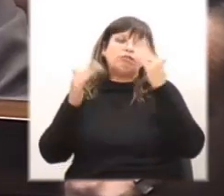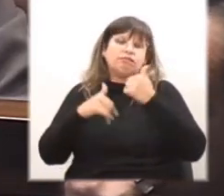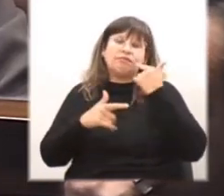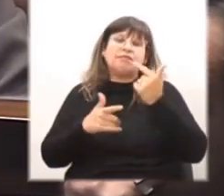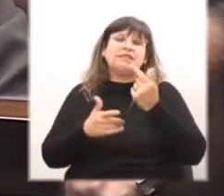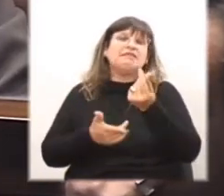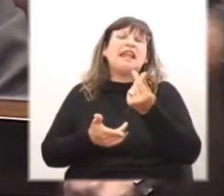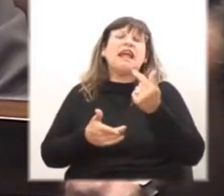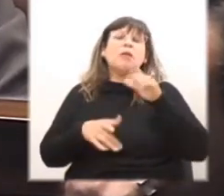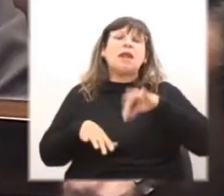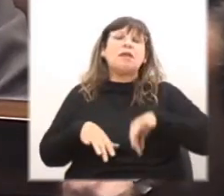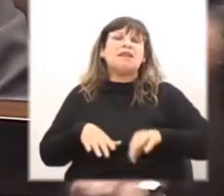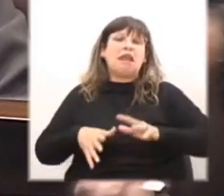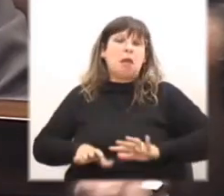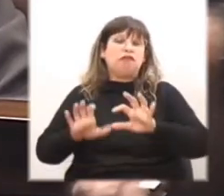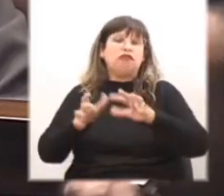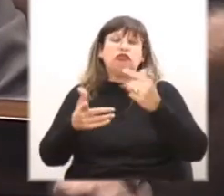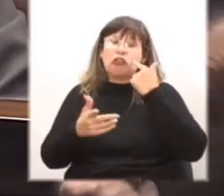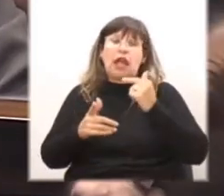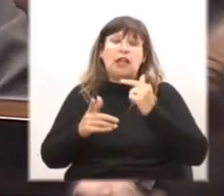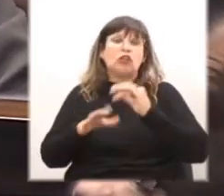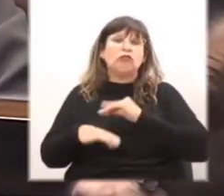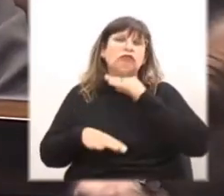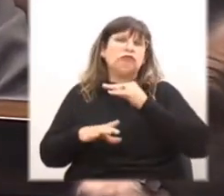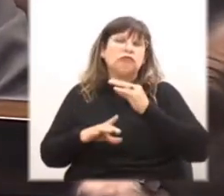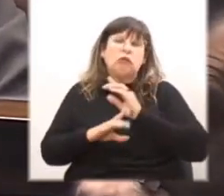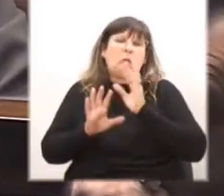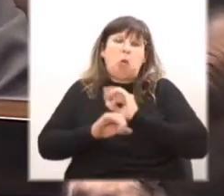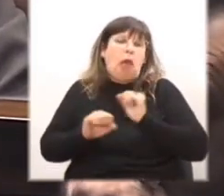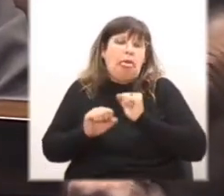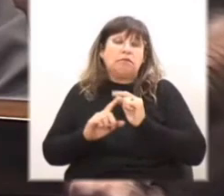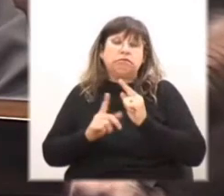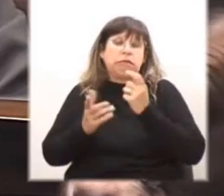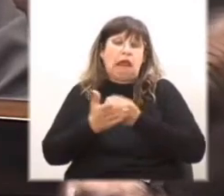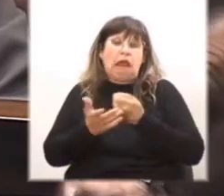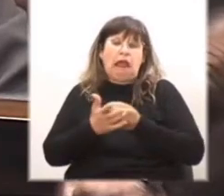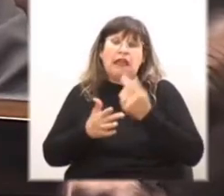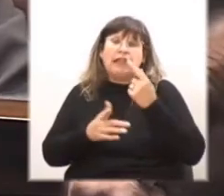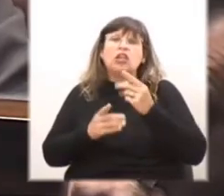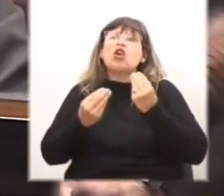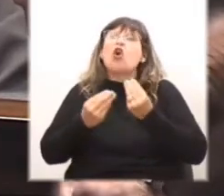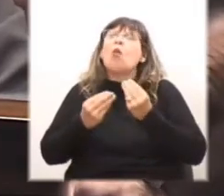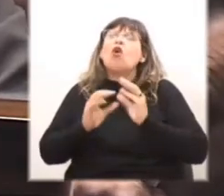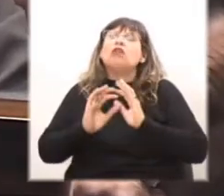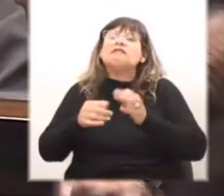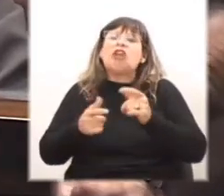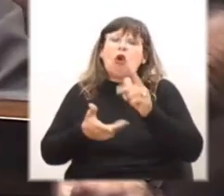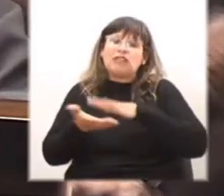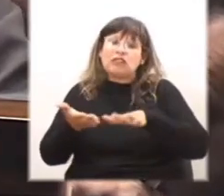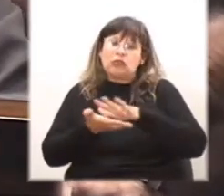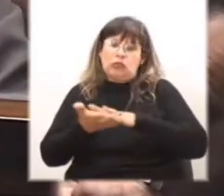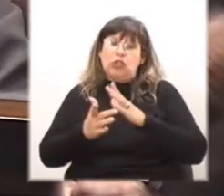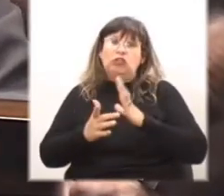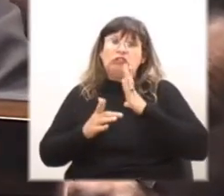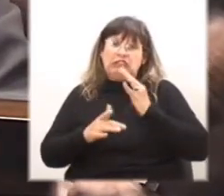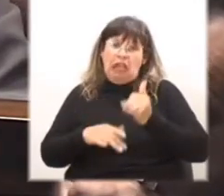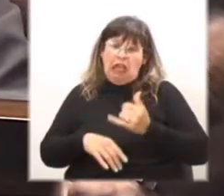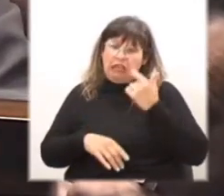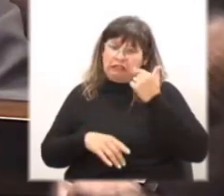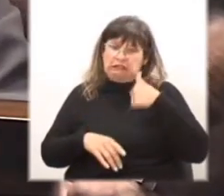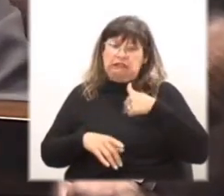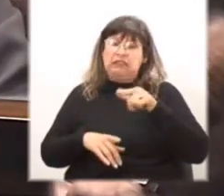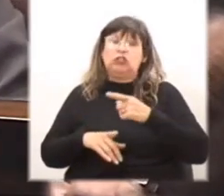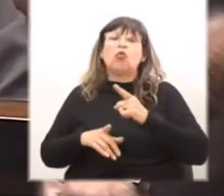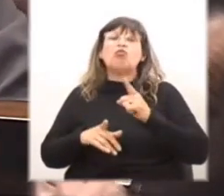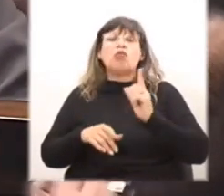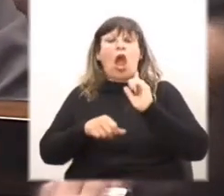del personal. Entonces queremos saber si eso es así y cómo se ha llegado a esta situación, si existió efectivamente una orden de